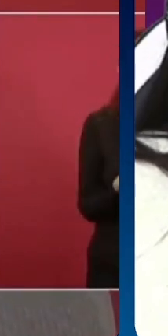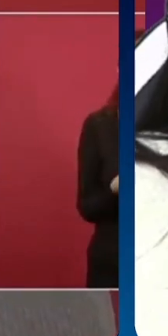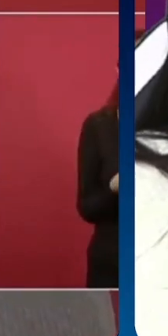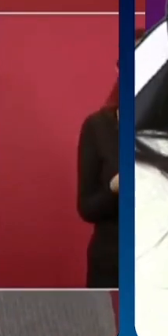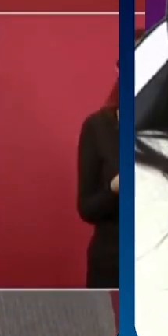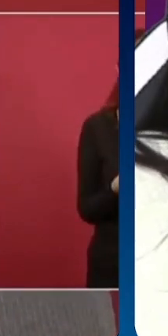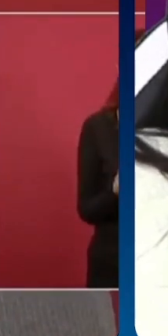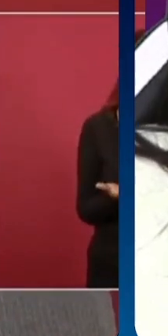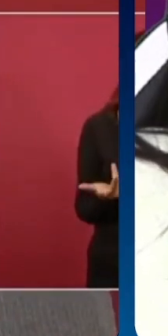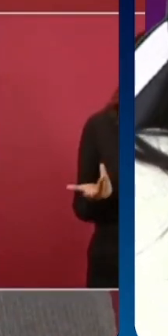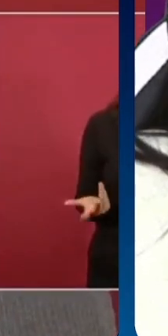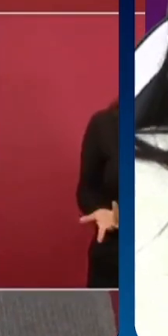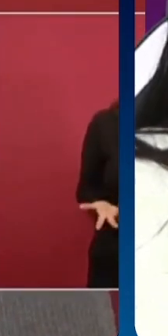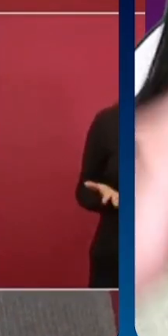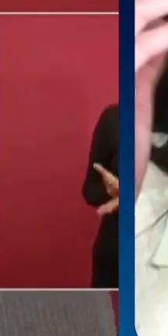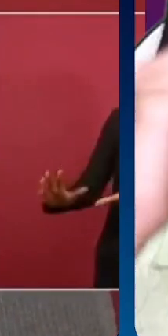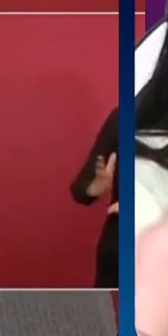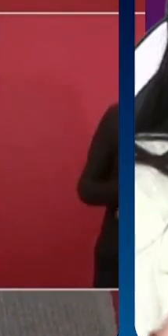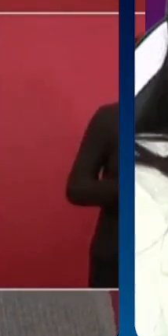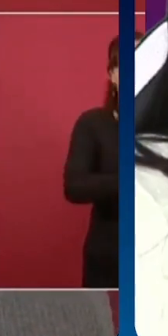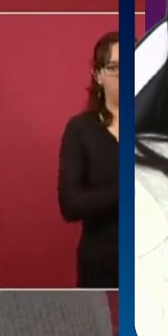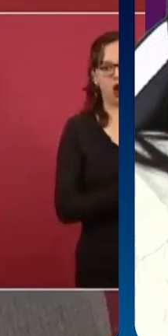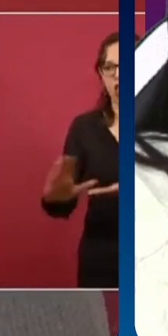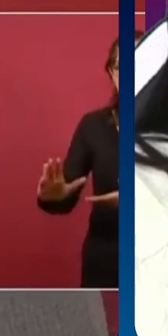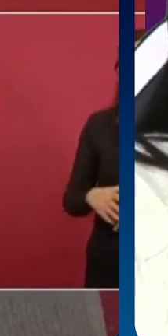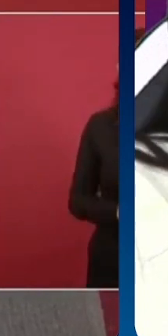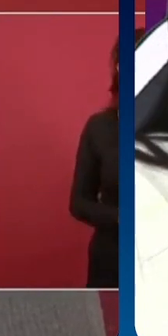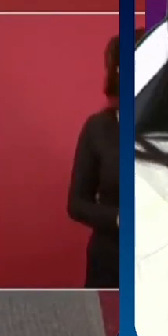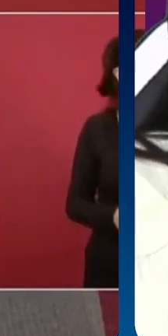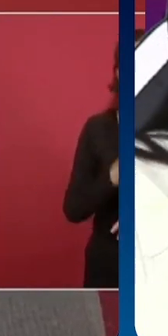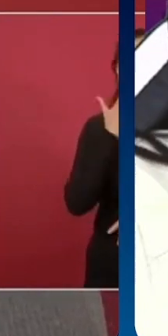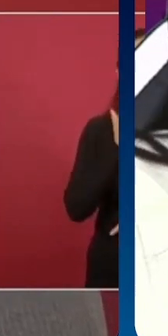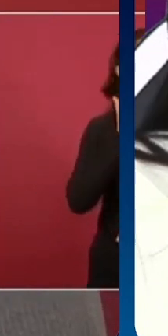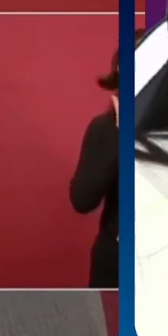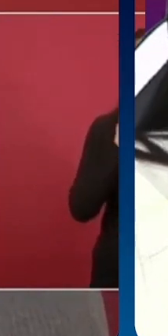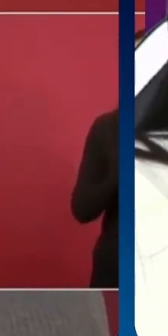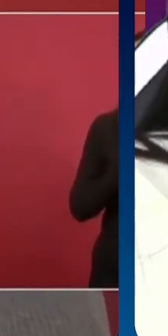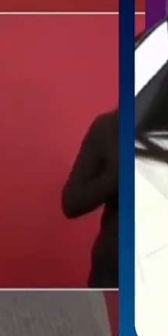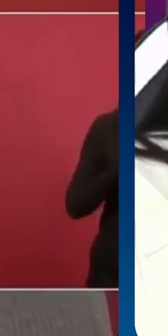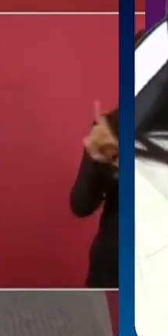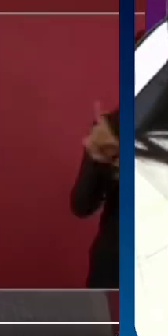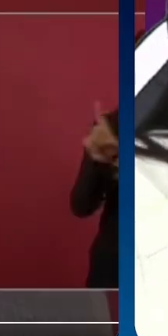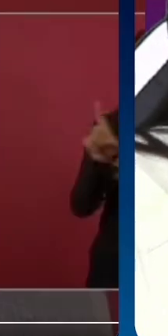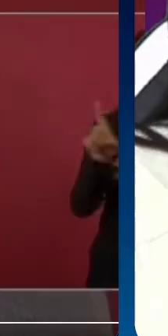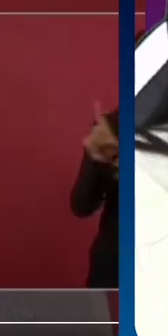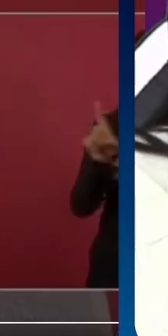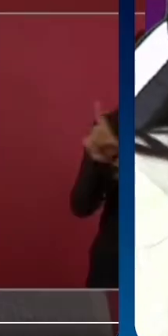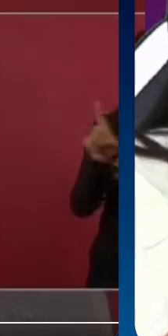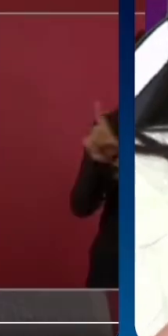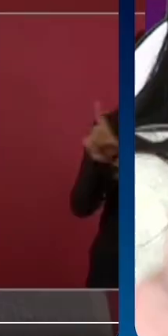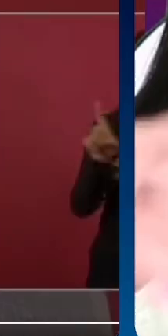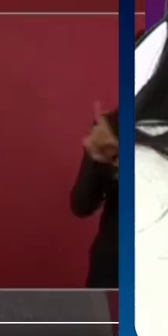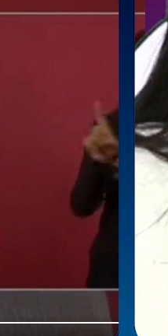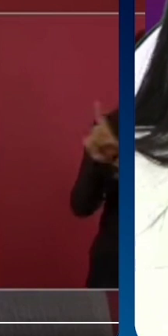y esto generaría todavía más altos niveles de inflación, así como también el tema energético, dicho sea de paso, si bien